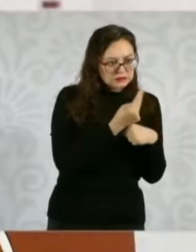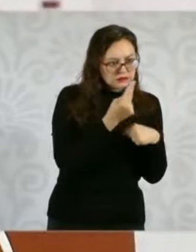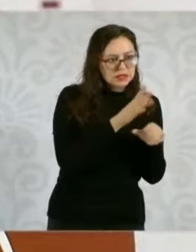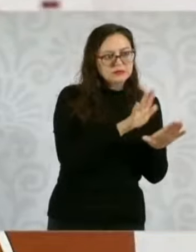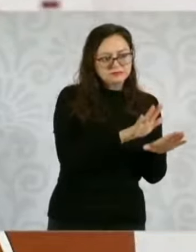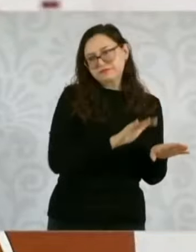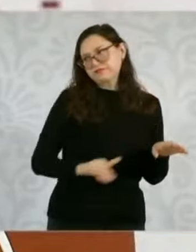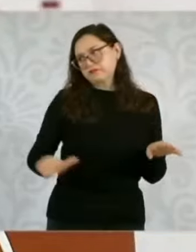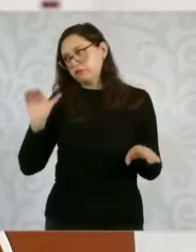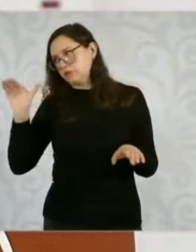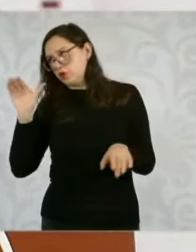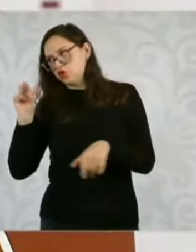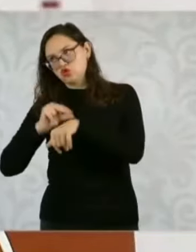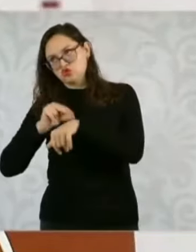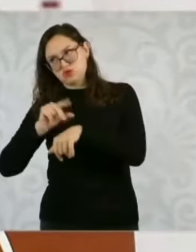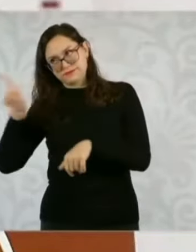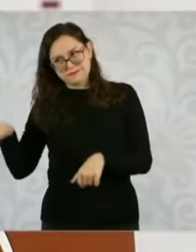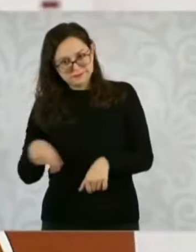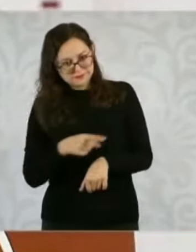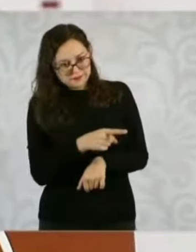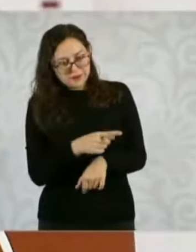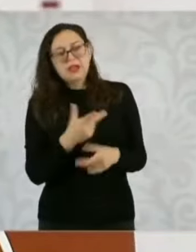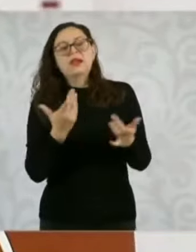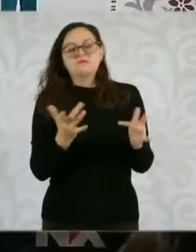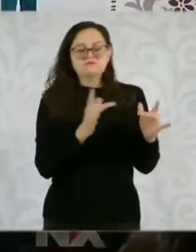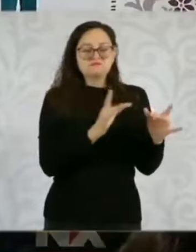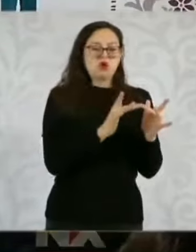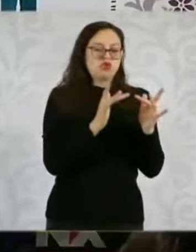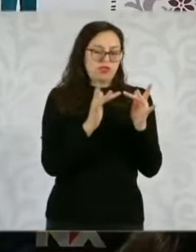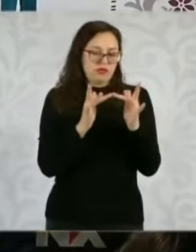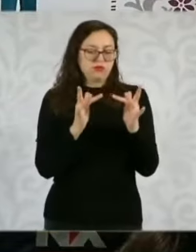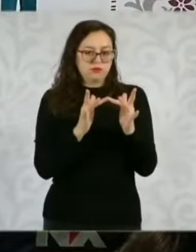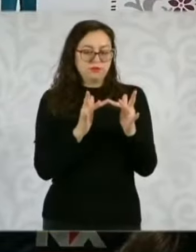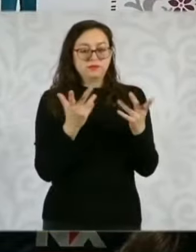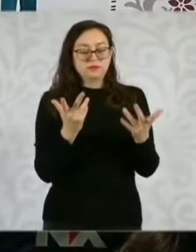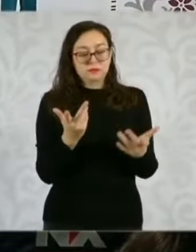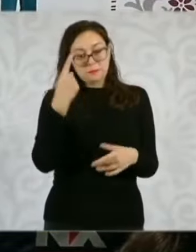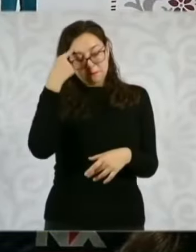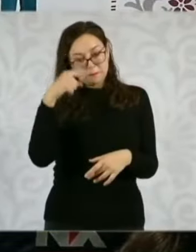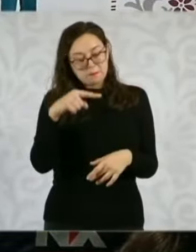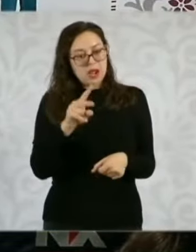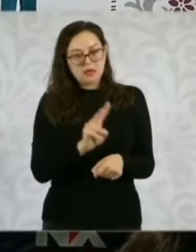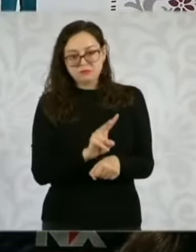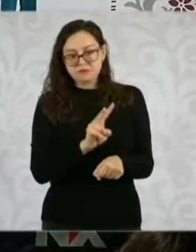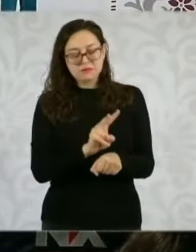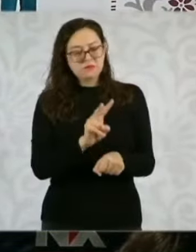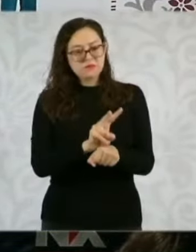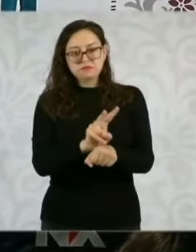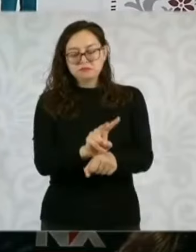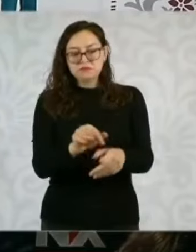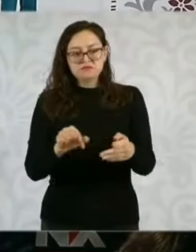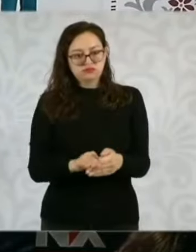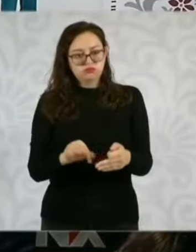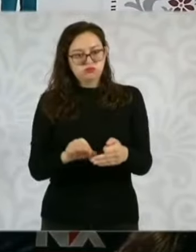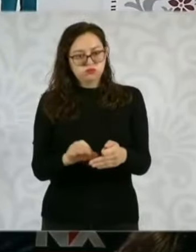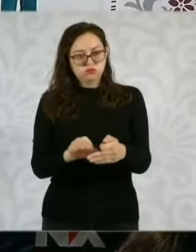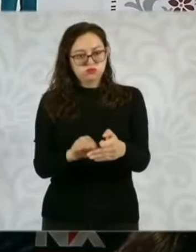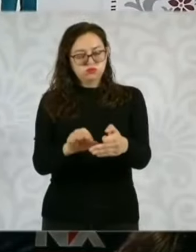otros niveles de atención en materia de salud y el seguimiento permanente.